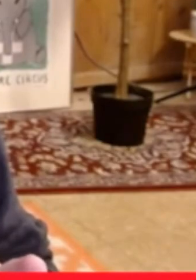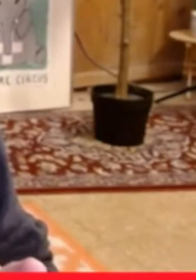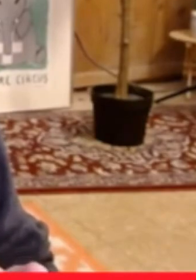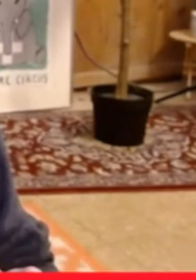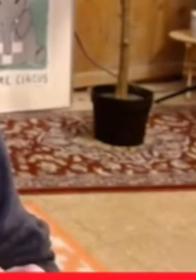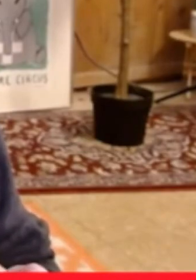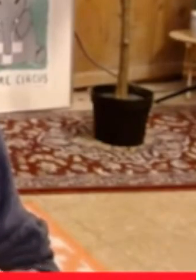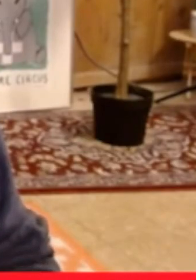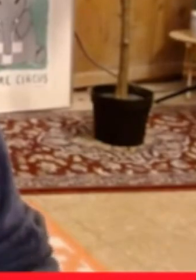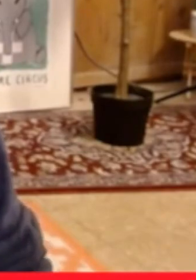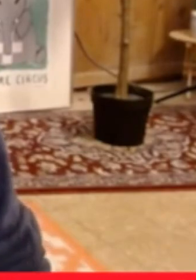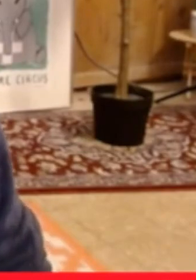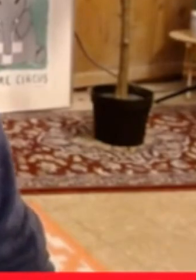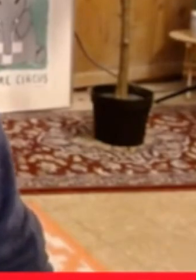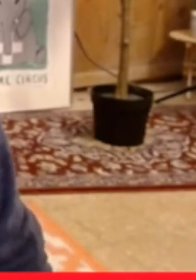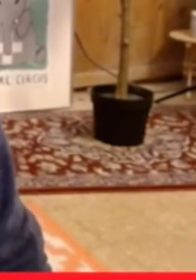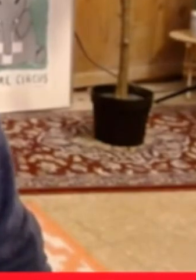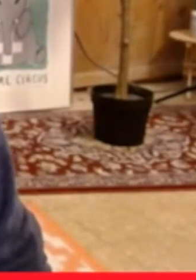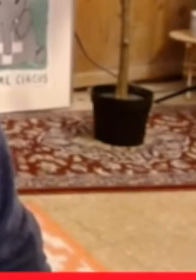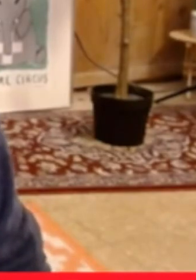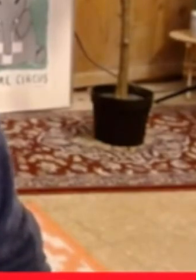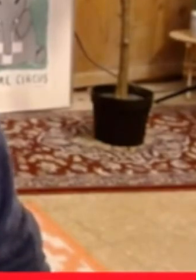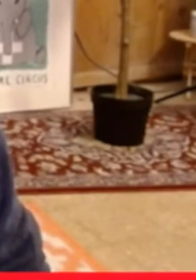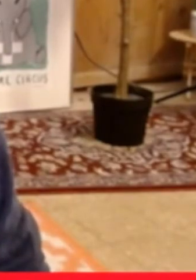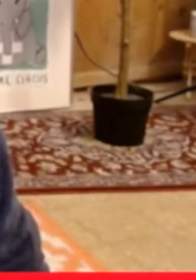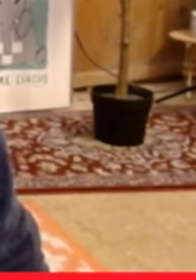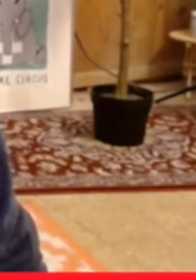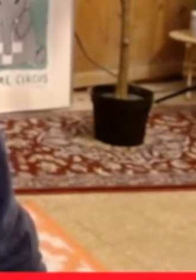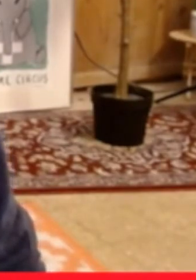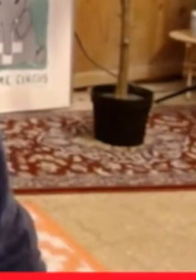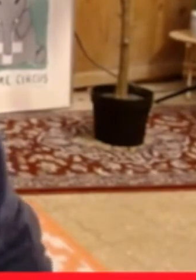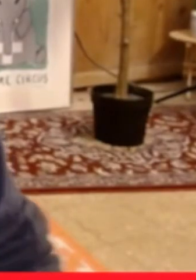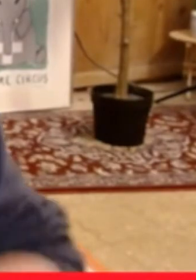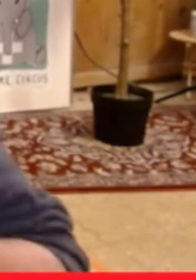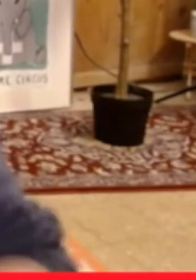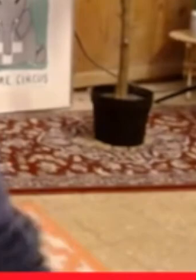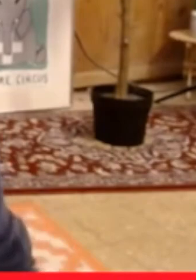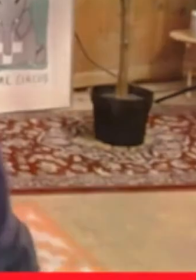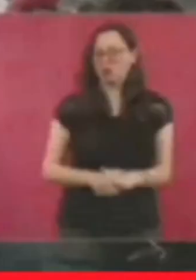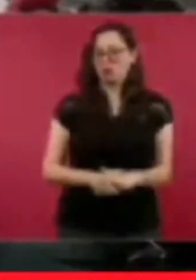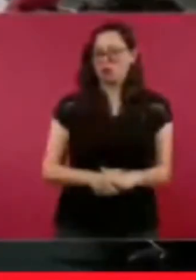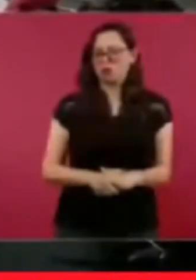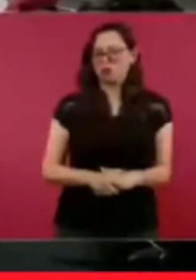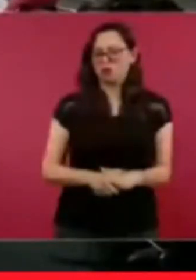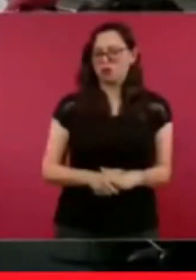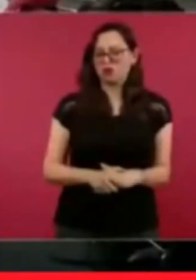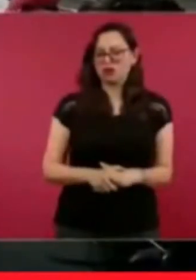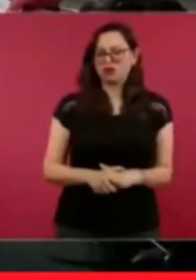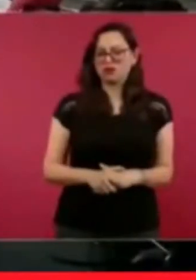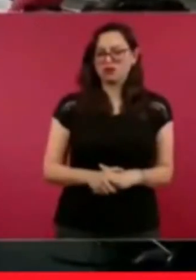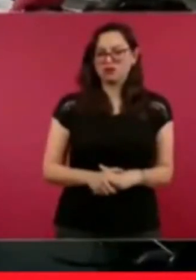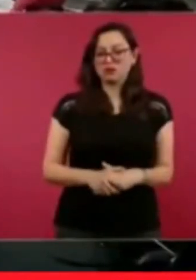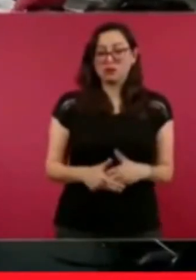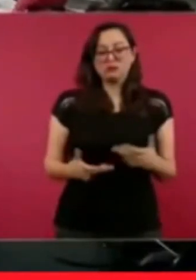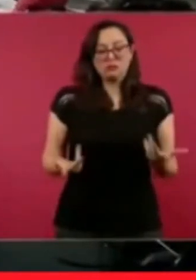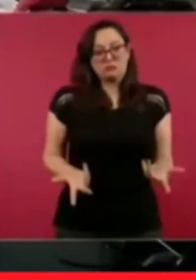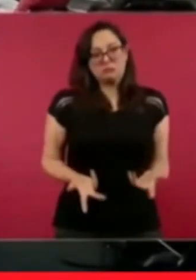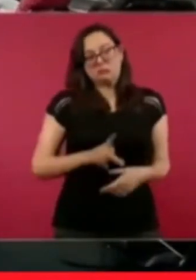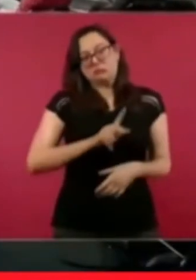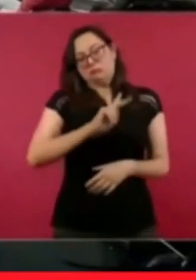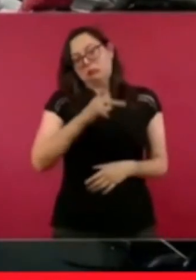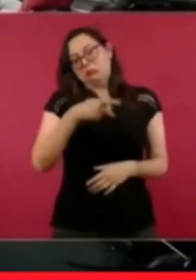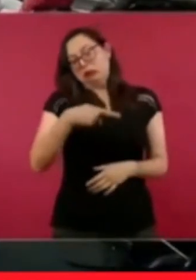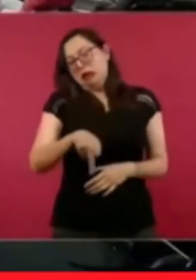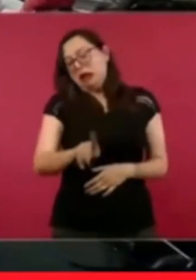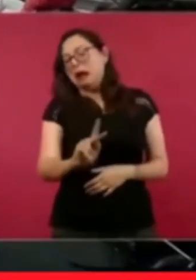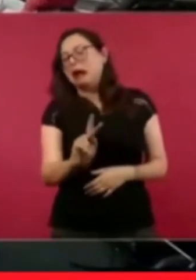presidente hasta, híjole, le hizo una advertencia muy dura a Proceso. Mira nada más. De que se evite pues